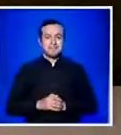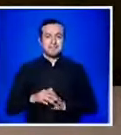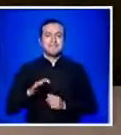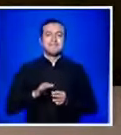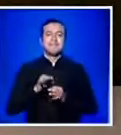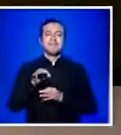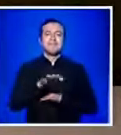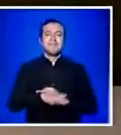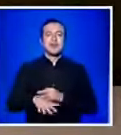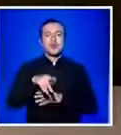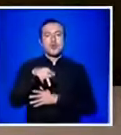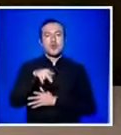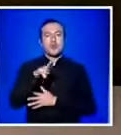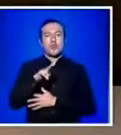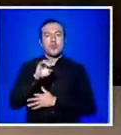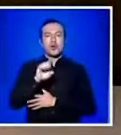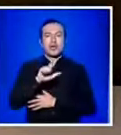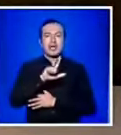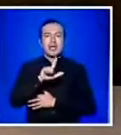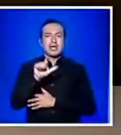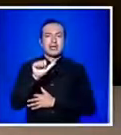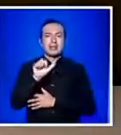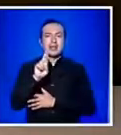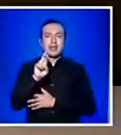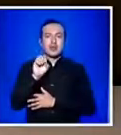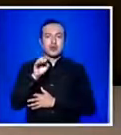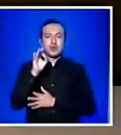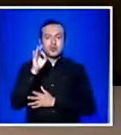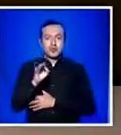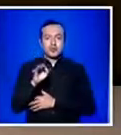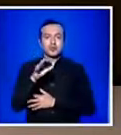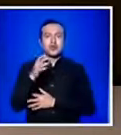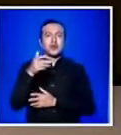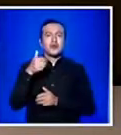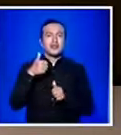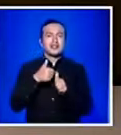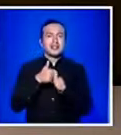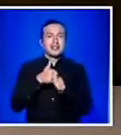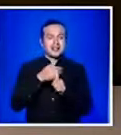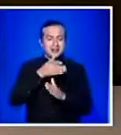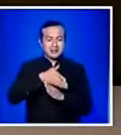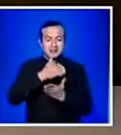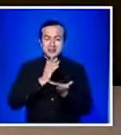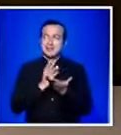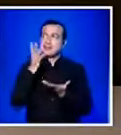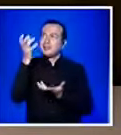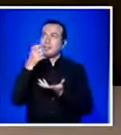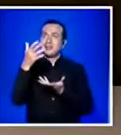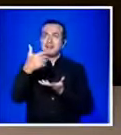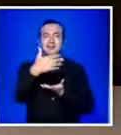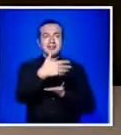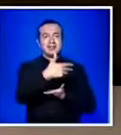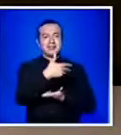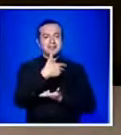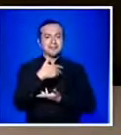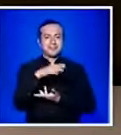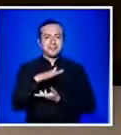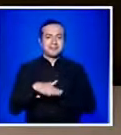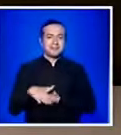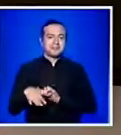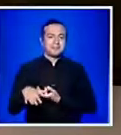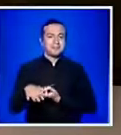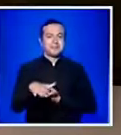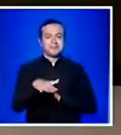parroquia Puéllaro, que ya se alista para la cosecha de los aguacates. La época seca no afectó a esta hermosa y atractiva zona de